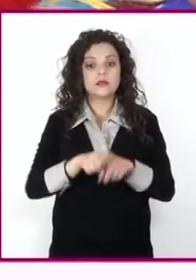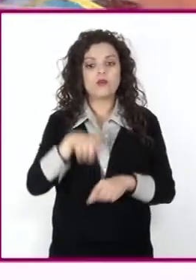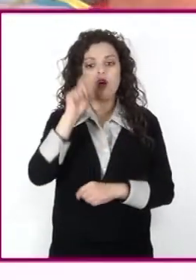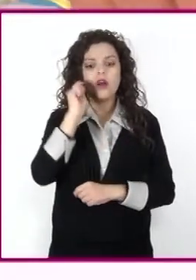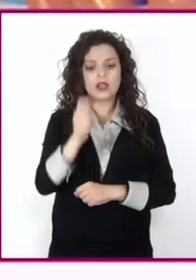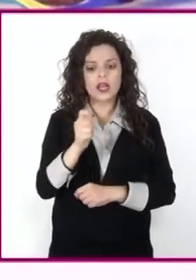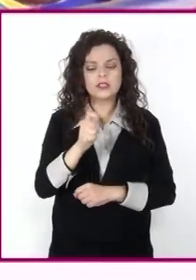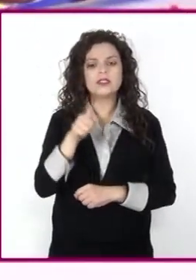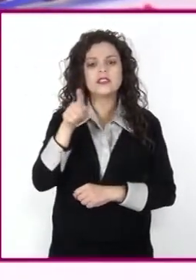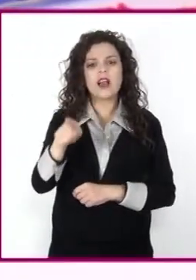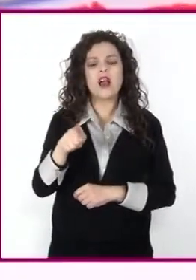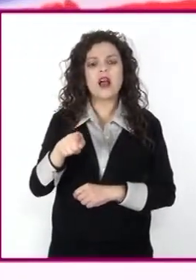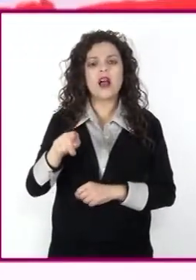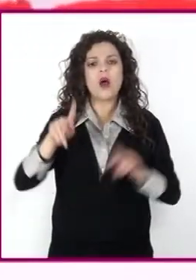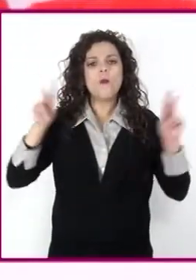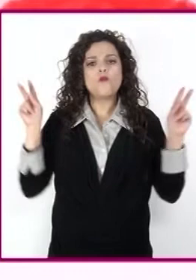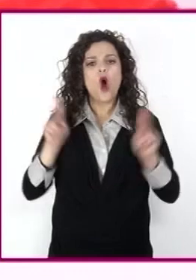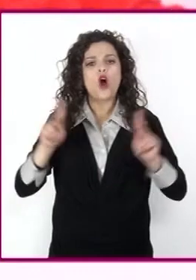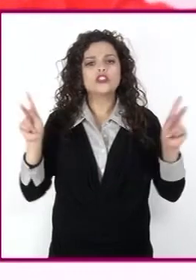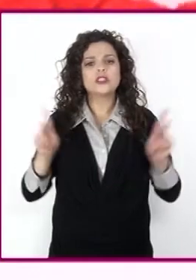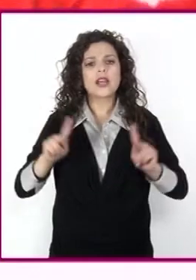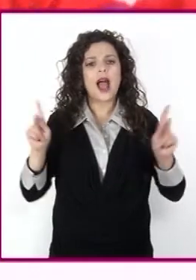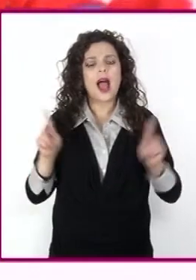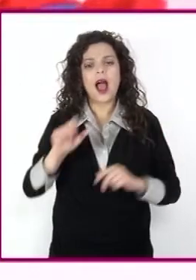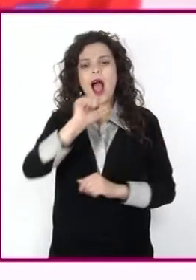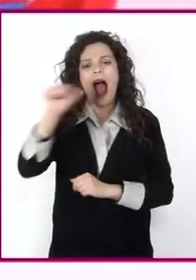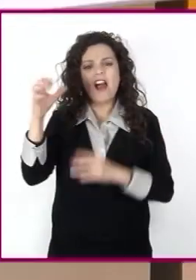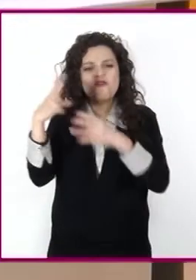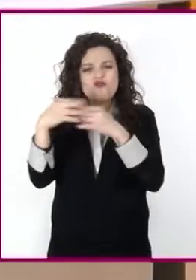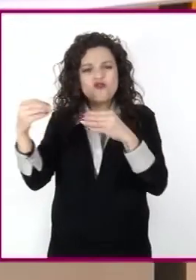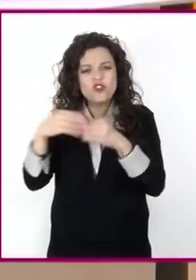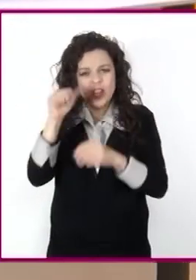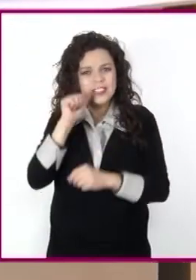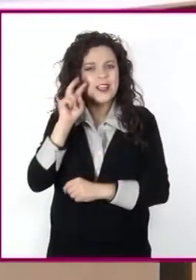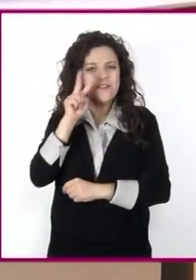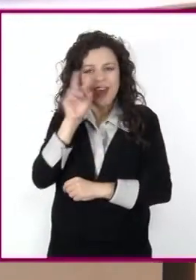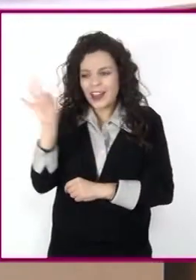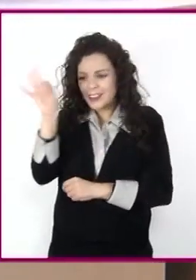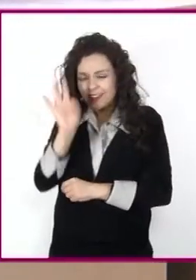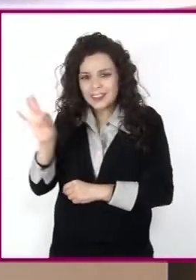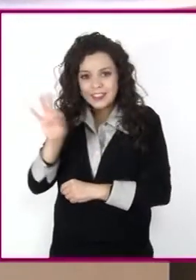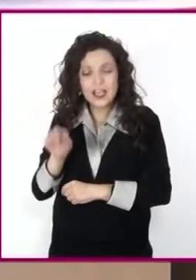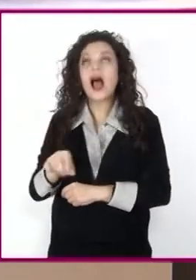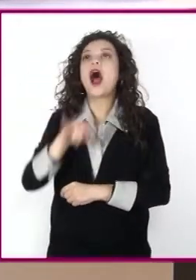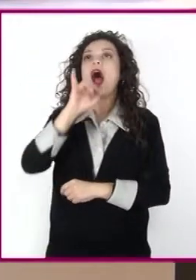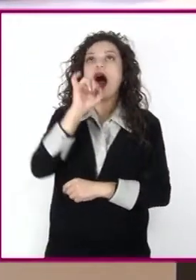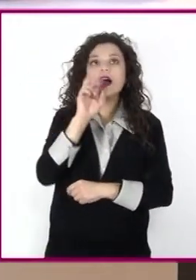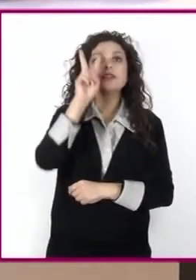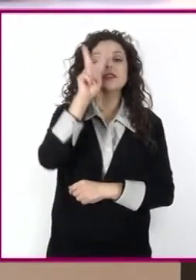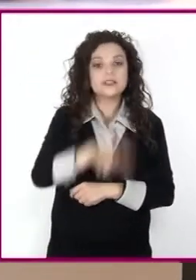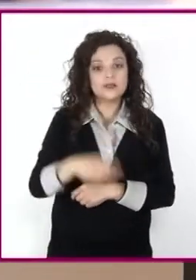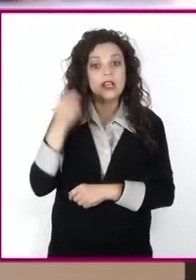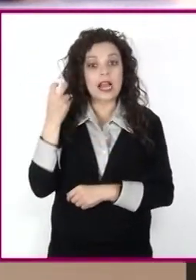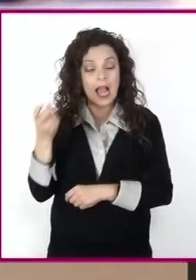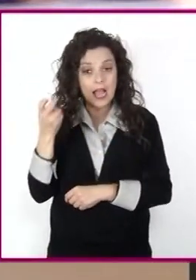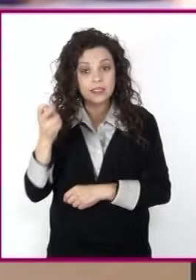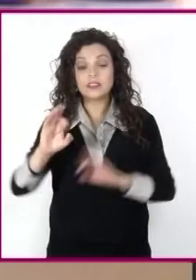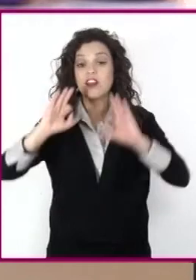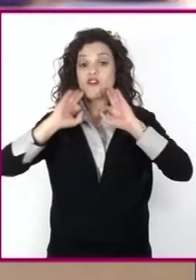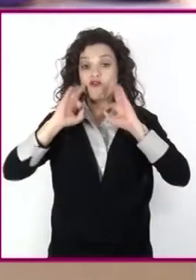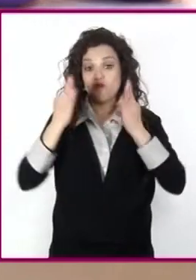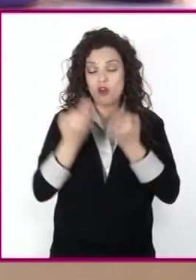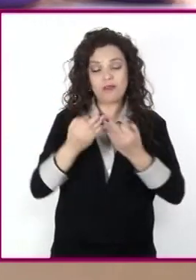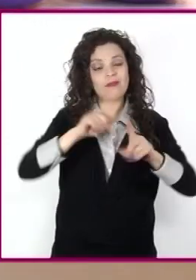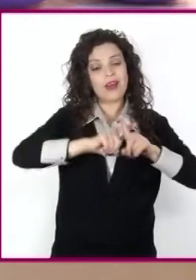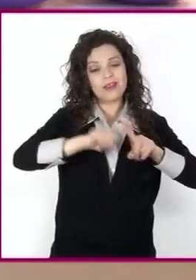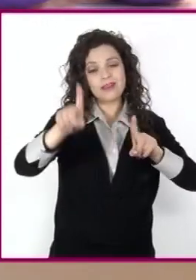fruta. Muy cierto. Cabe recordar que la cantidad y forma de los cromosomas son diferentes